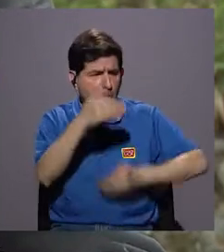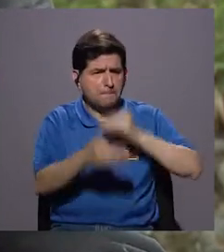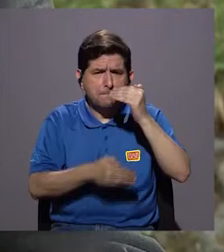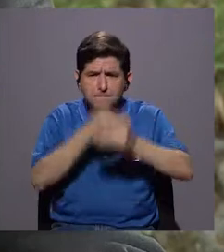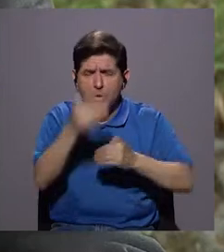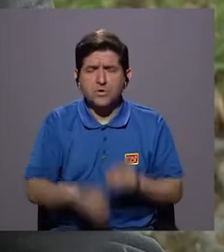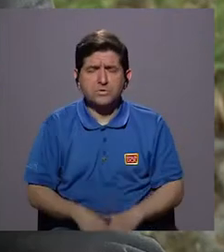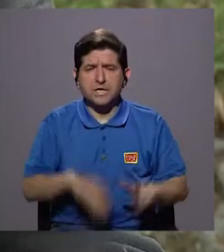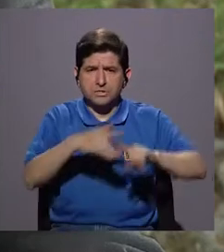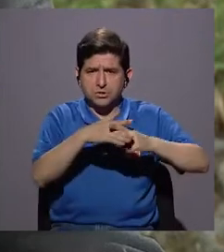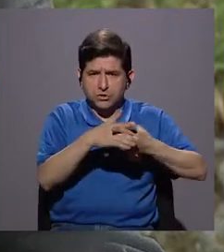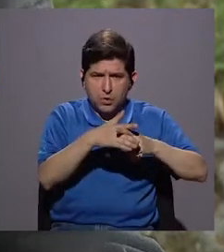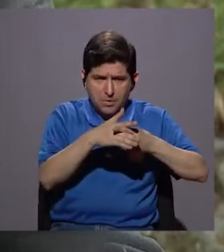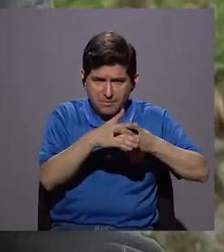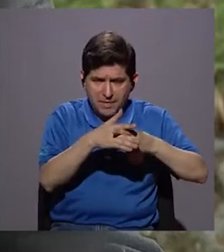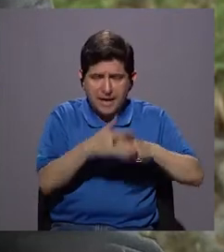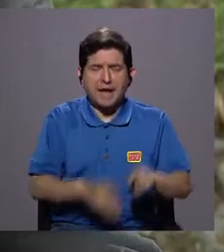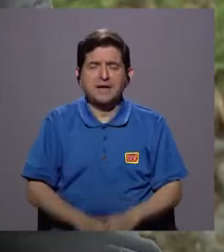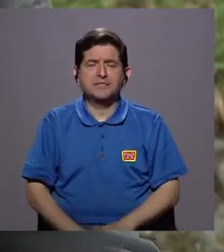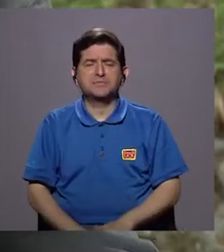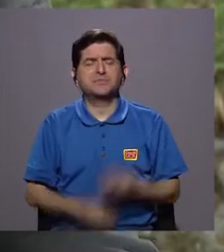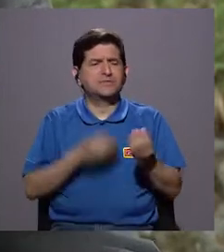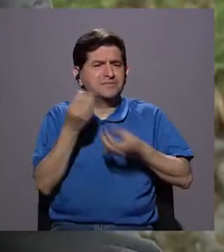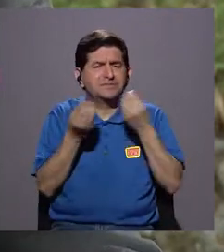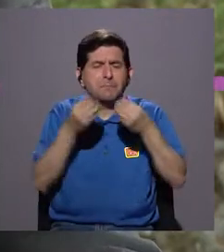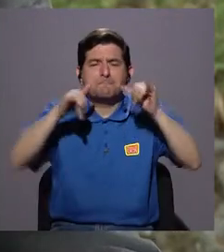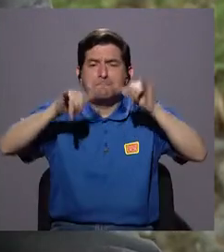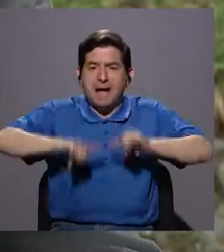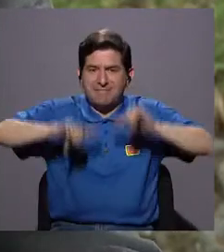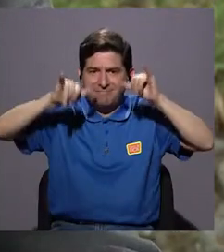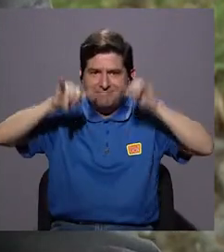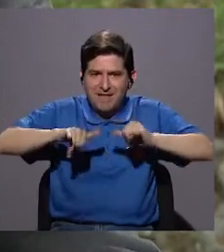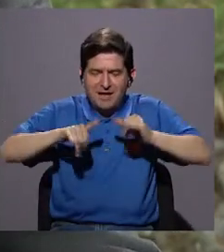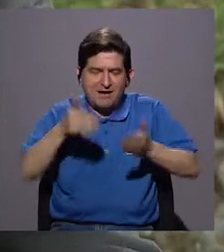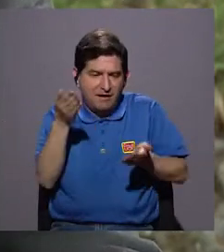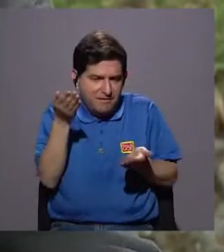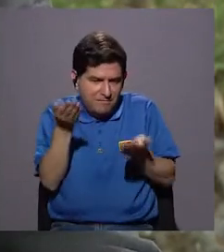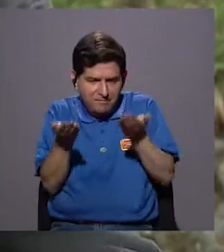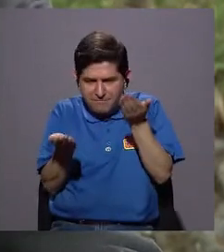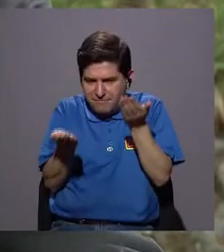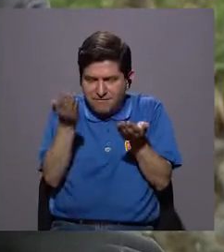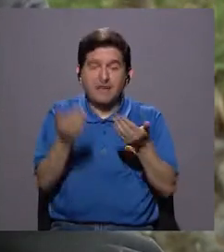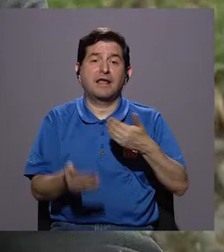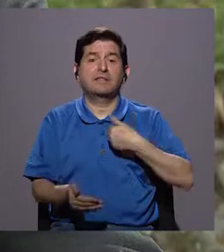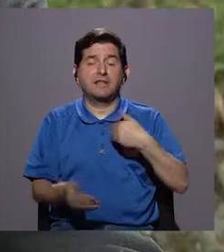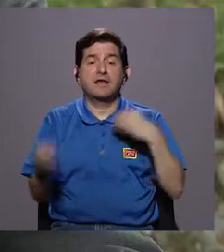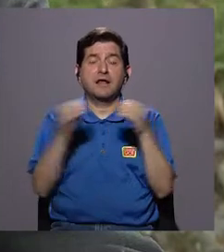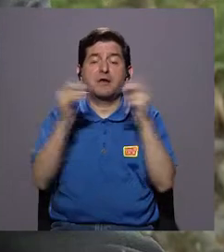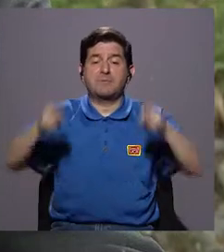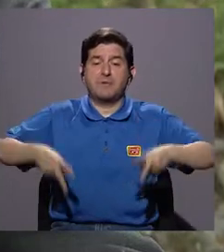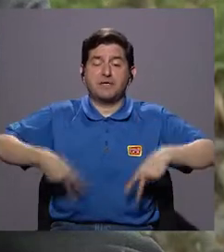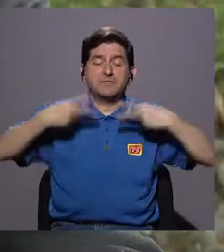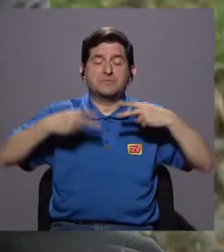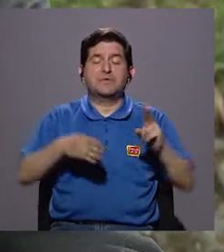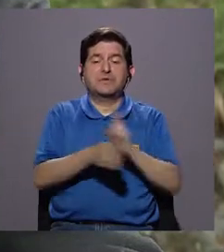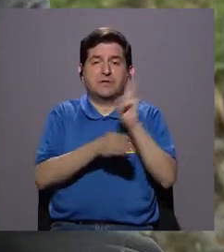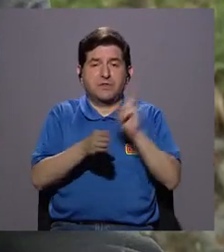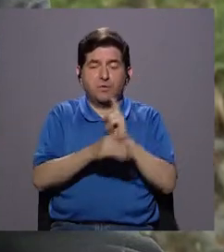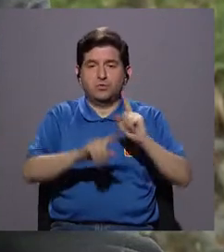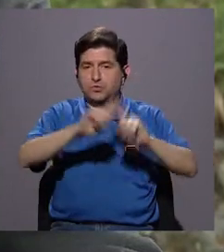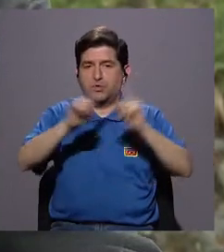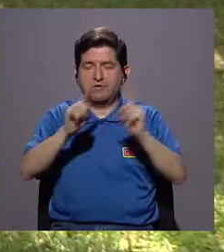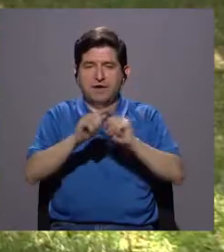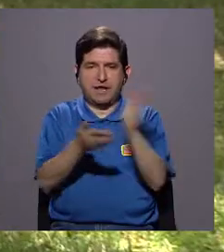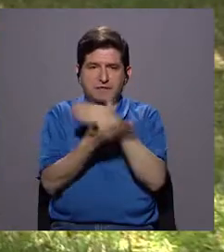que se llaman mecanismos homeostáticos y que lo que hacen es mantener el equilibrio y hacer que tengamos más vida útil en cada uno